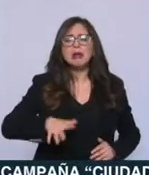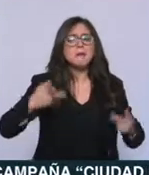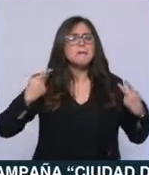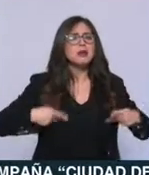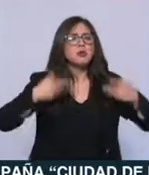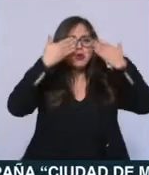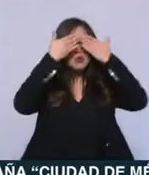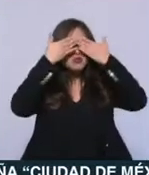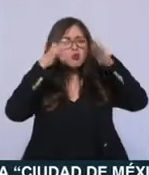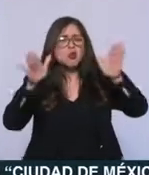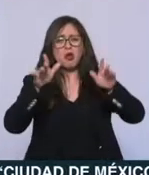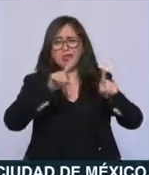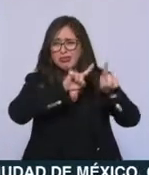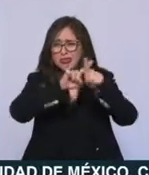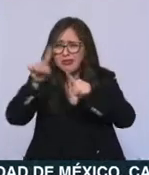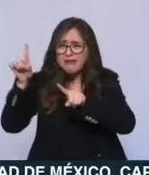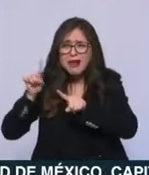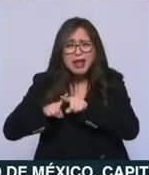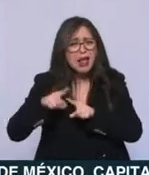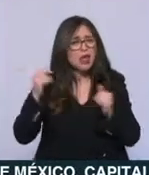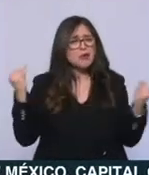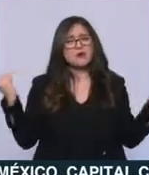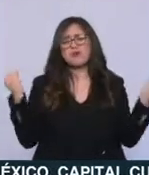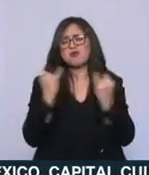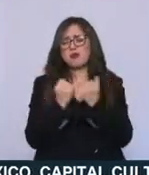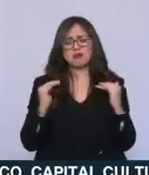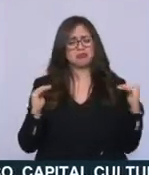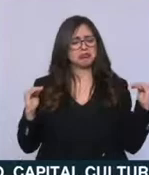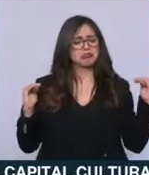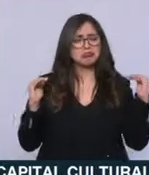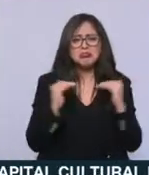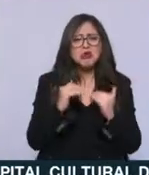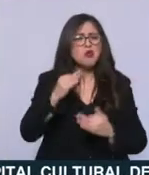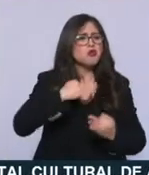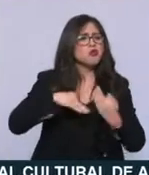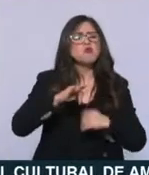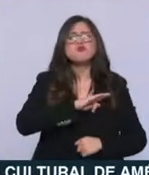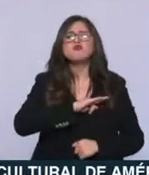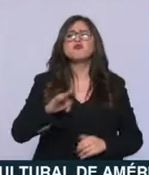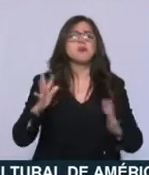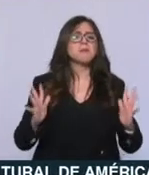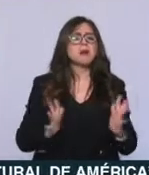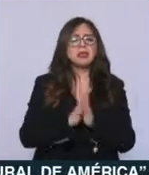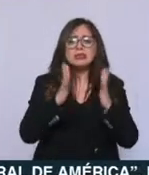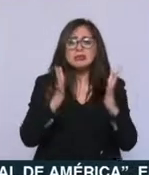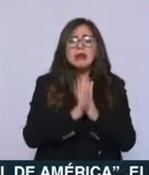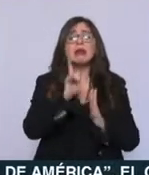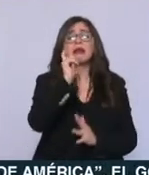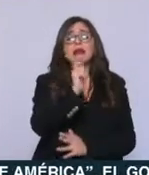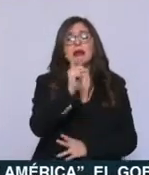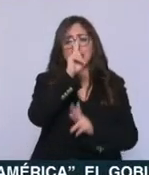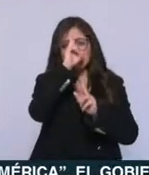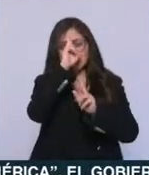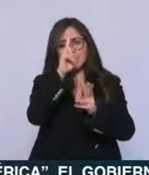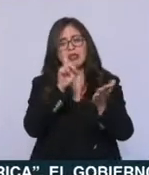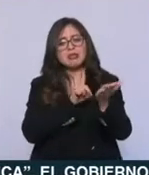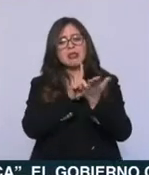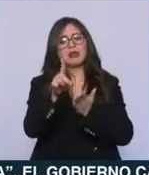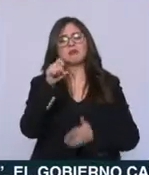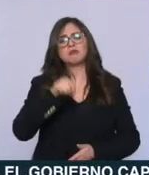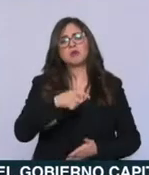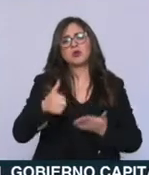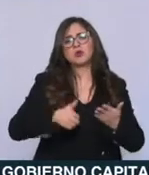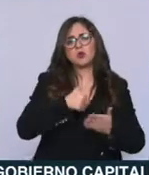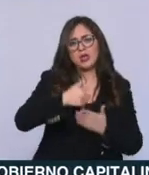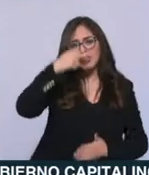ser diferentes, todos somos iguales, y todos podemos participar y tener nuestros derechos a salvo en esta ciudad. Sin duda alguna. Y en